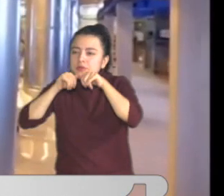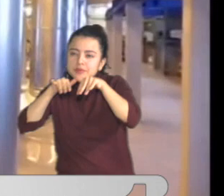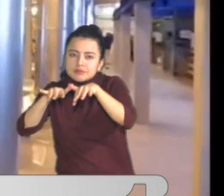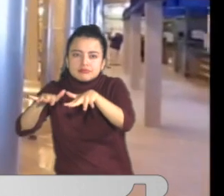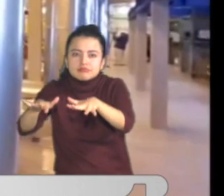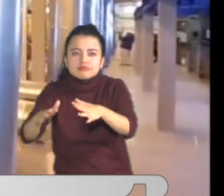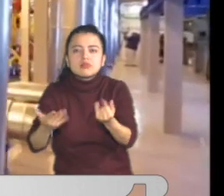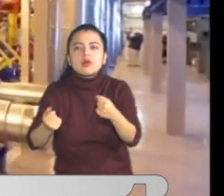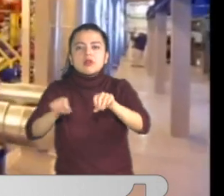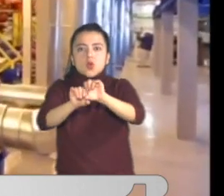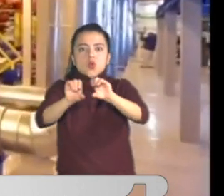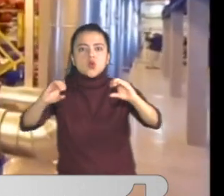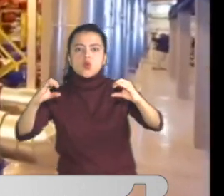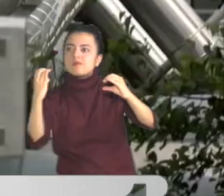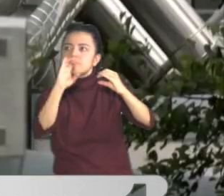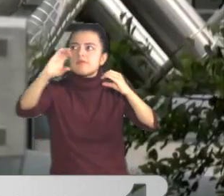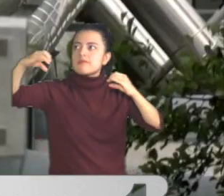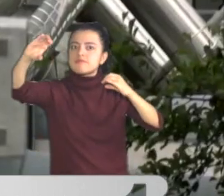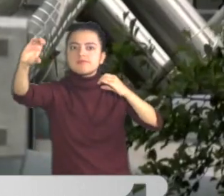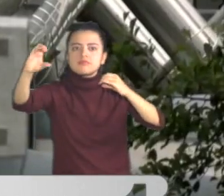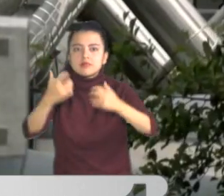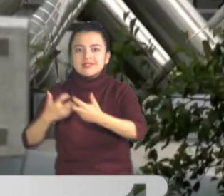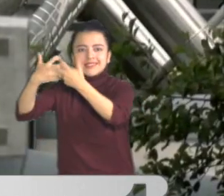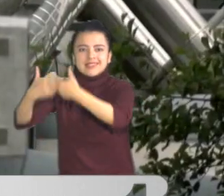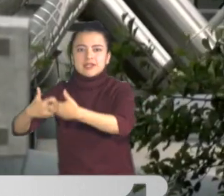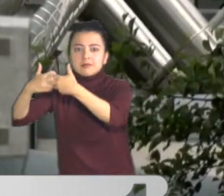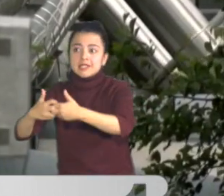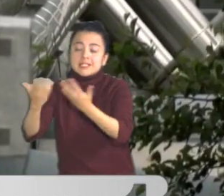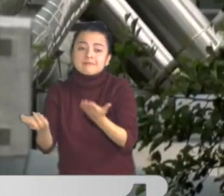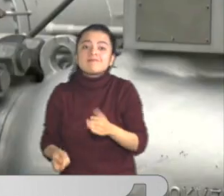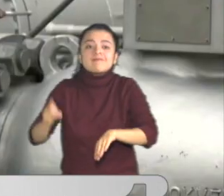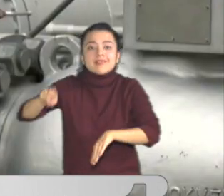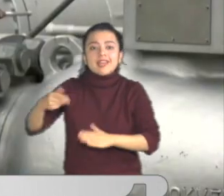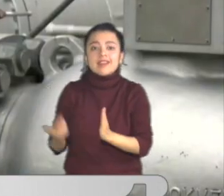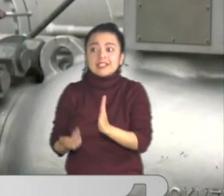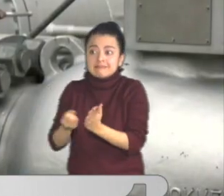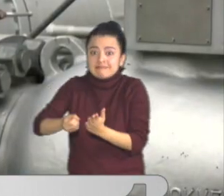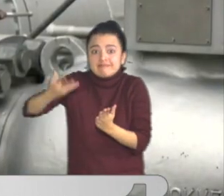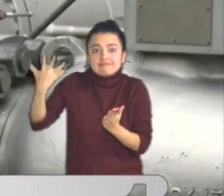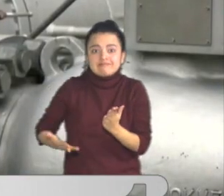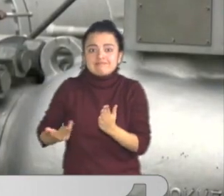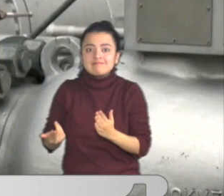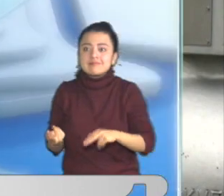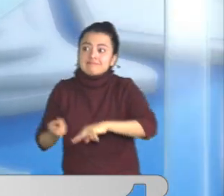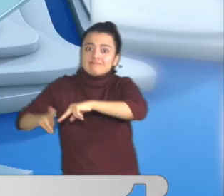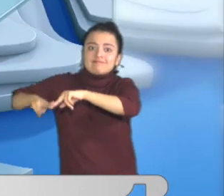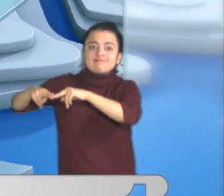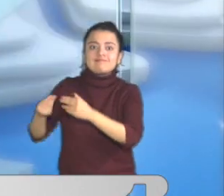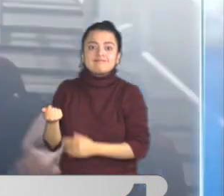y permite, por ejemplo, a las empresas subir los precios a los usuarios para reducir la demanda.